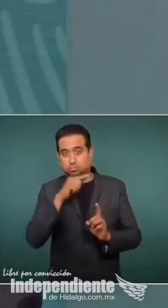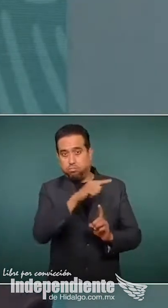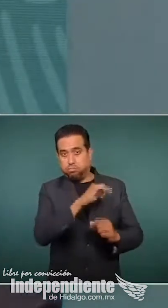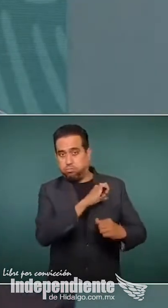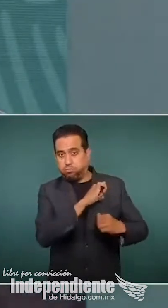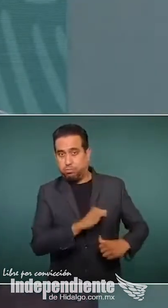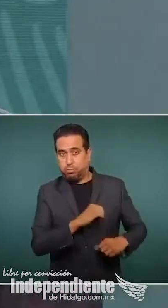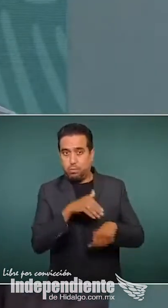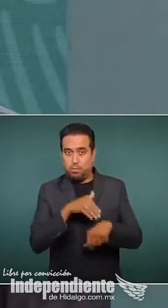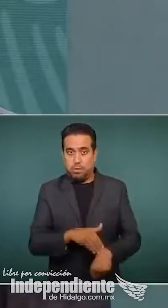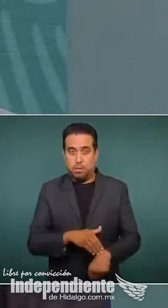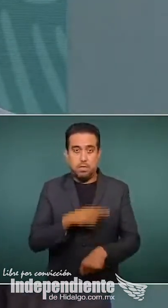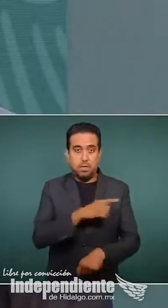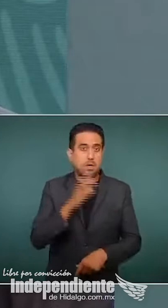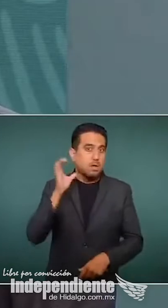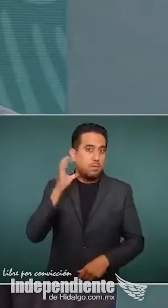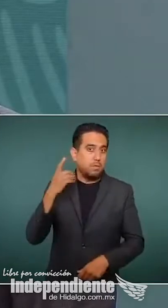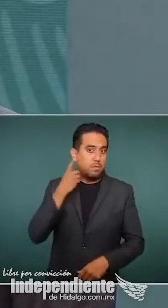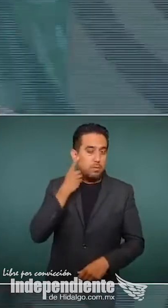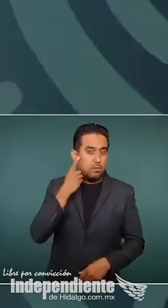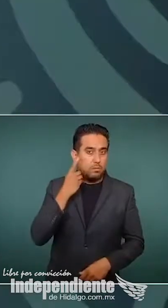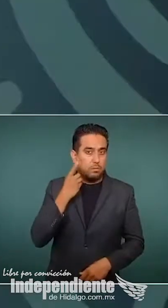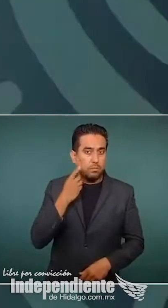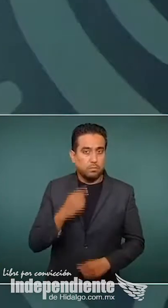Hay un mecanismo de compensación